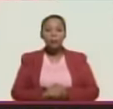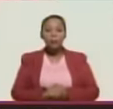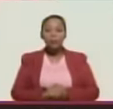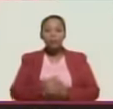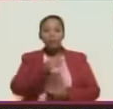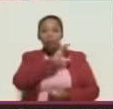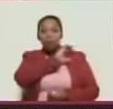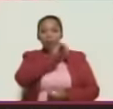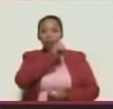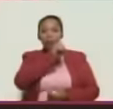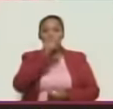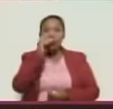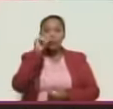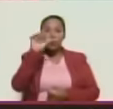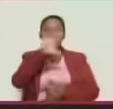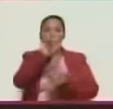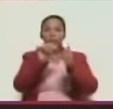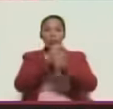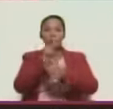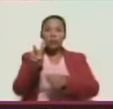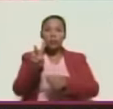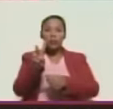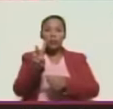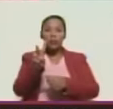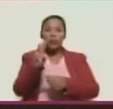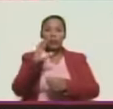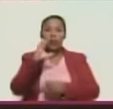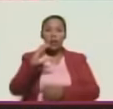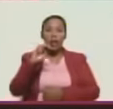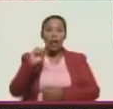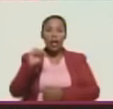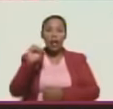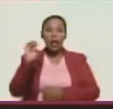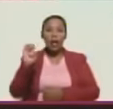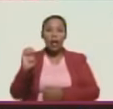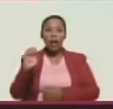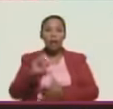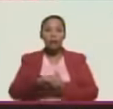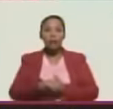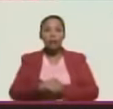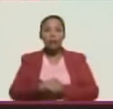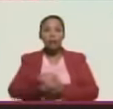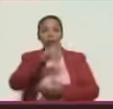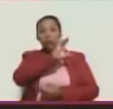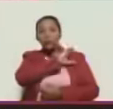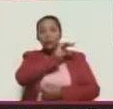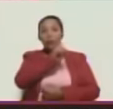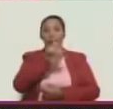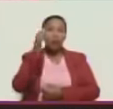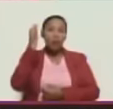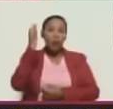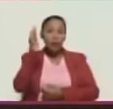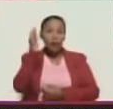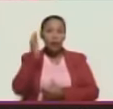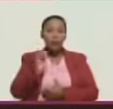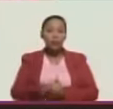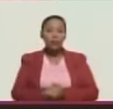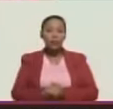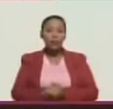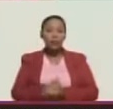rector presidente del Consejo Nacional electoral rectora rosalva Gil